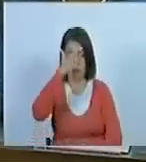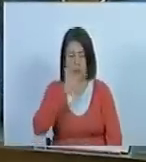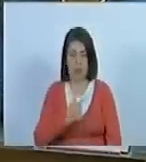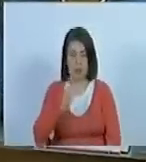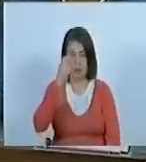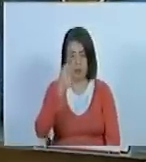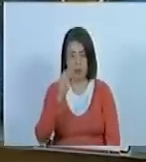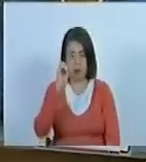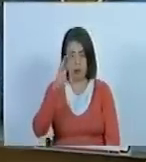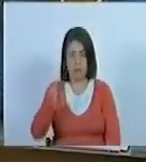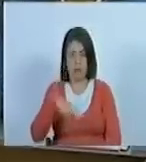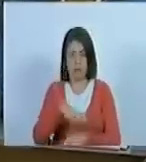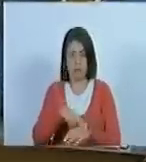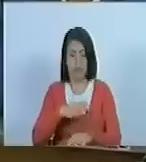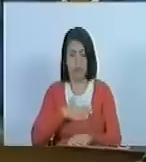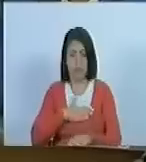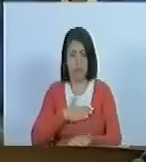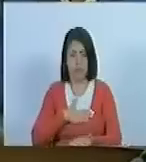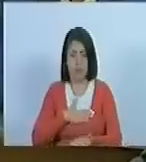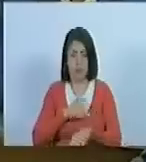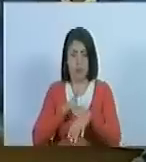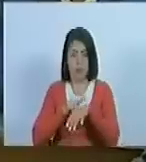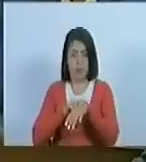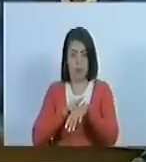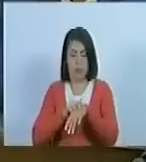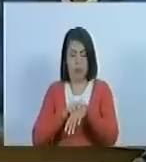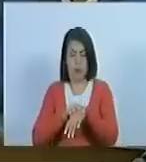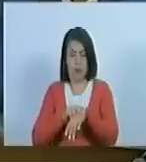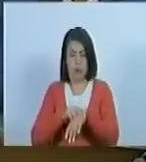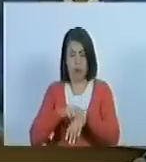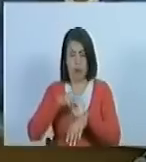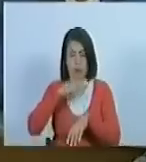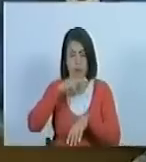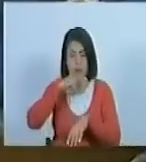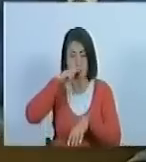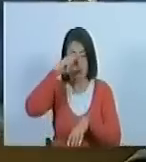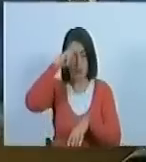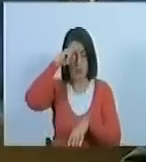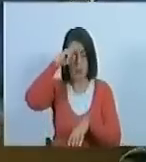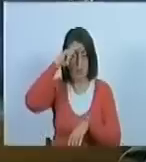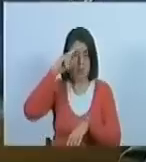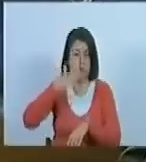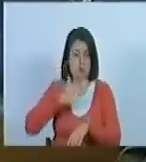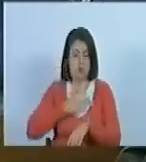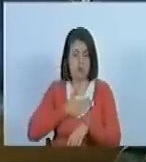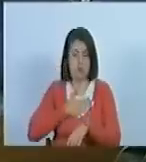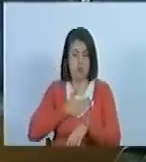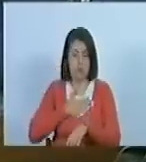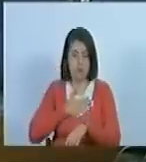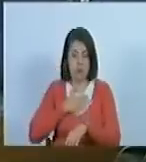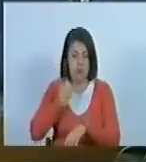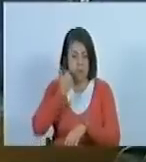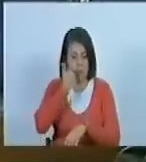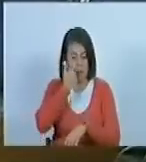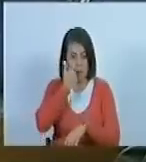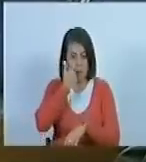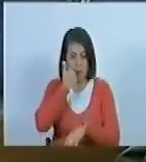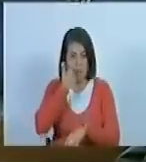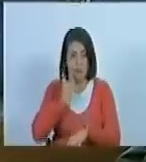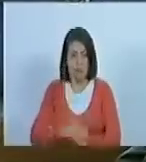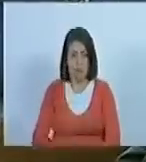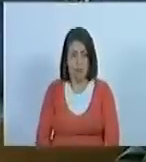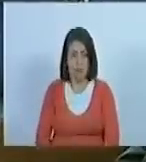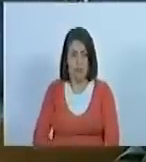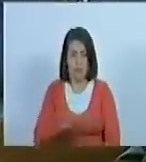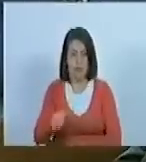diputado de la Asamblea Nacional, sino en mi condición de médico, de padre, mi condición inclusive de paciente,